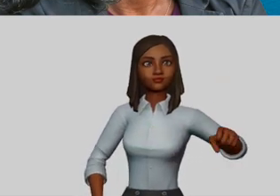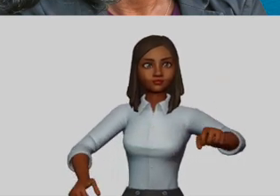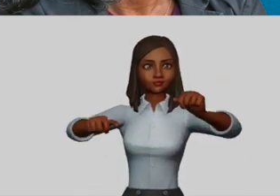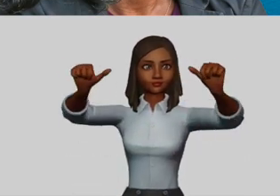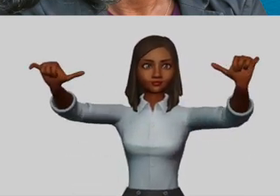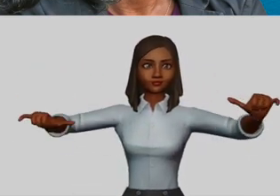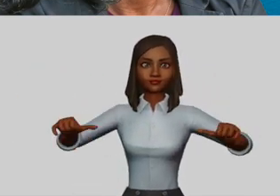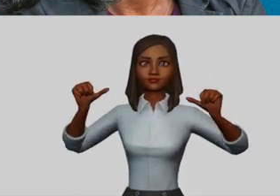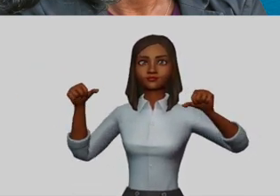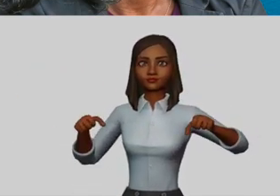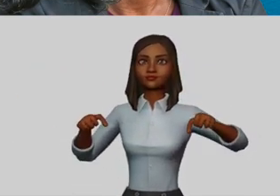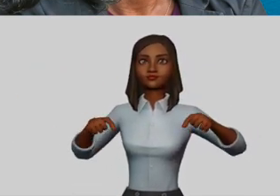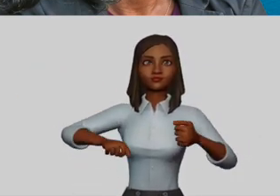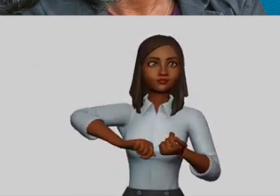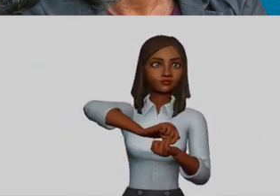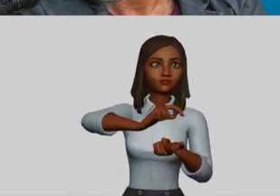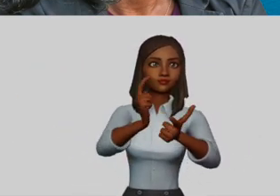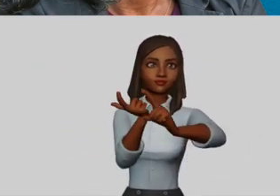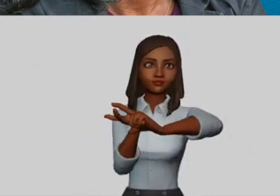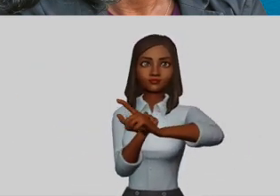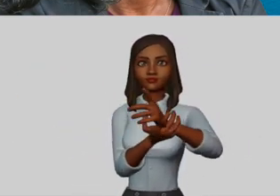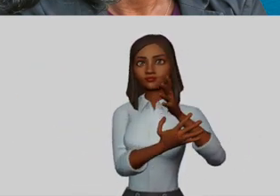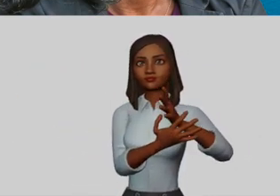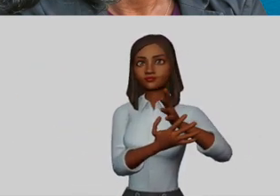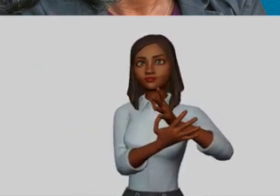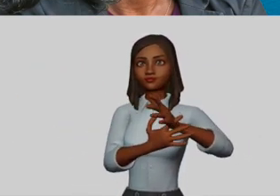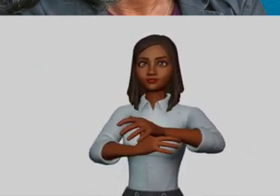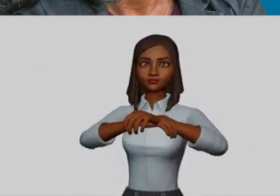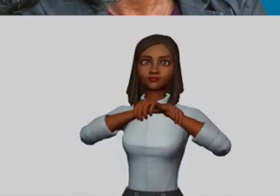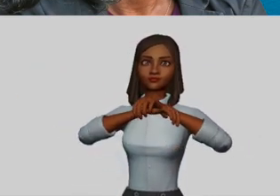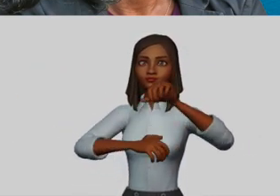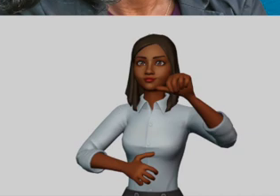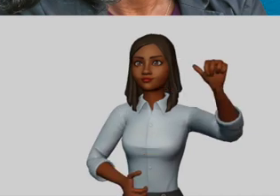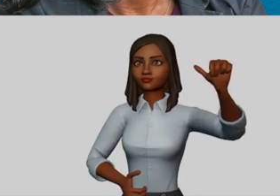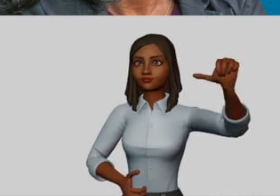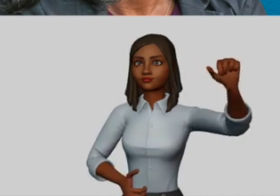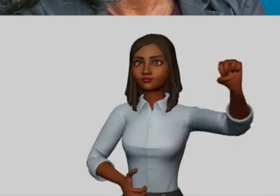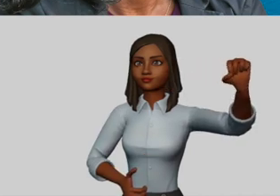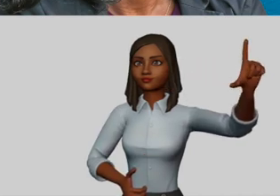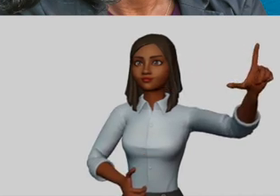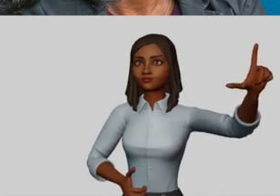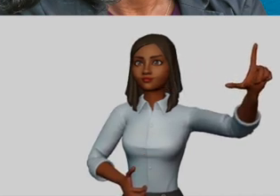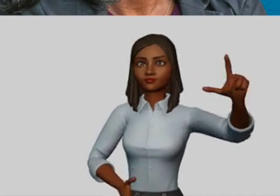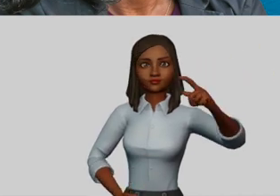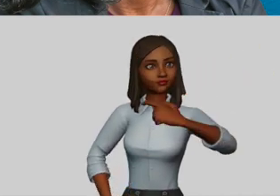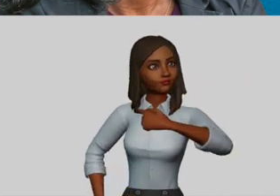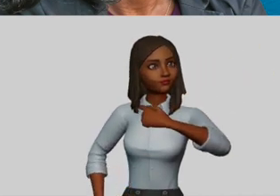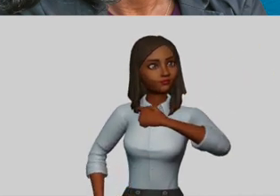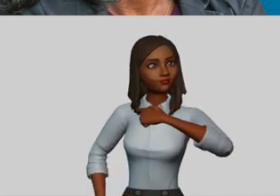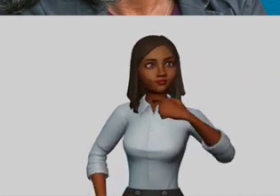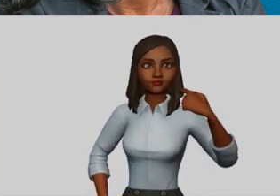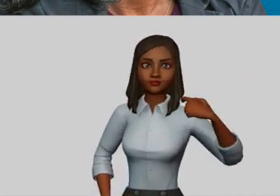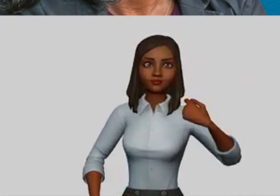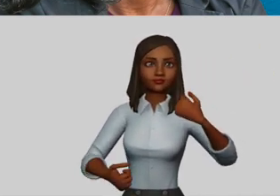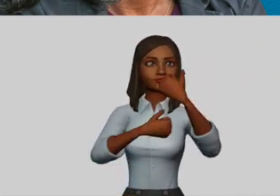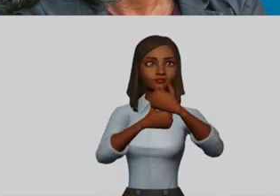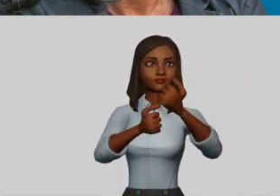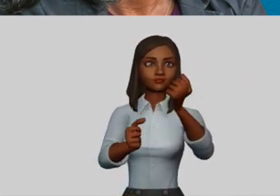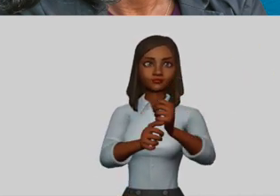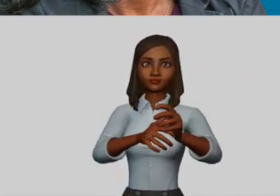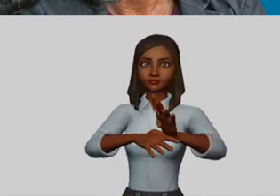ahorita. Algo que me está haciendo como ruido en la cabeza y no tengo todo bien formulado, pero hay una parte que yo pienso que es importante, es que las